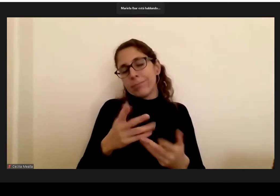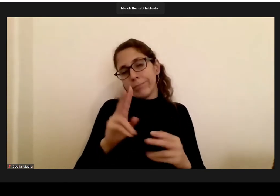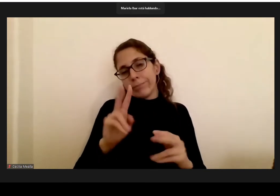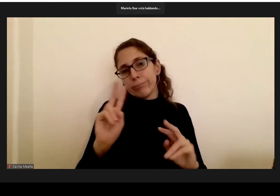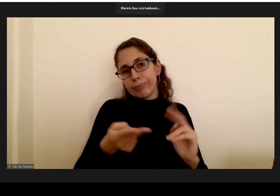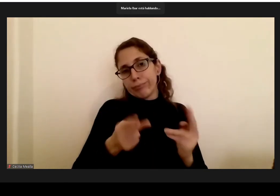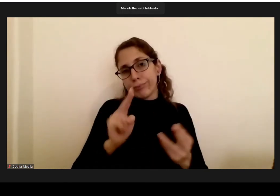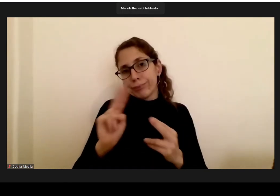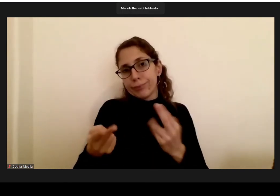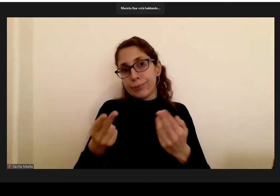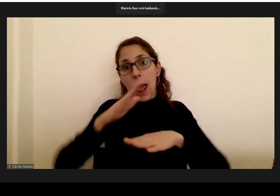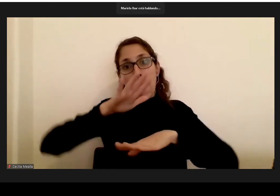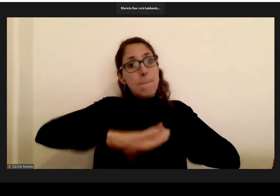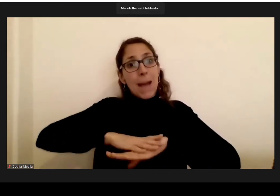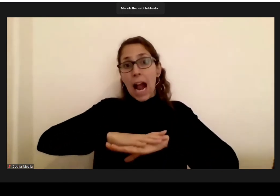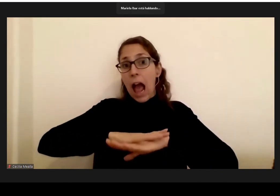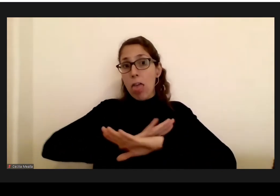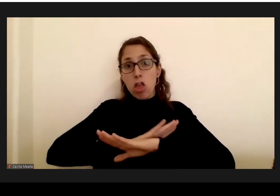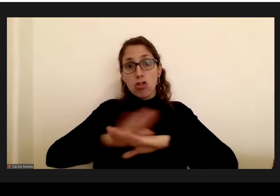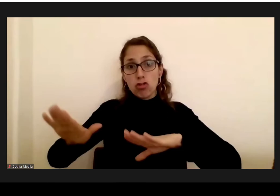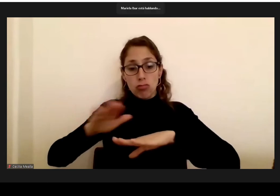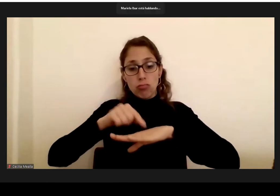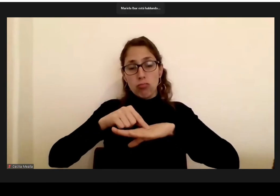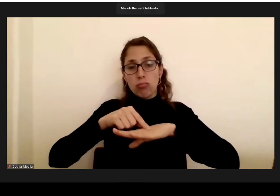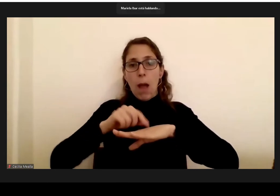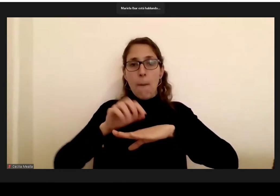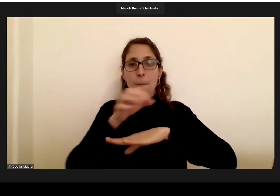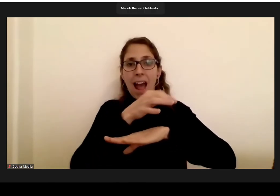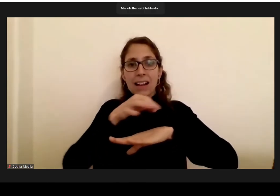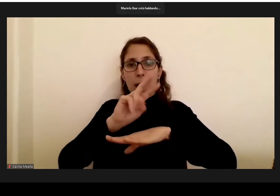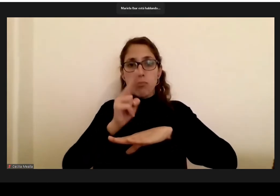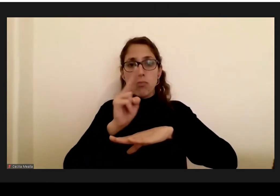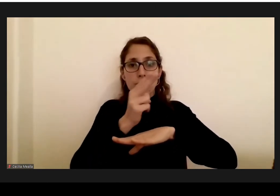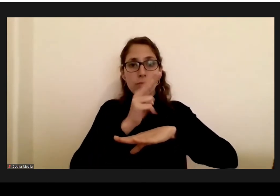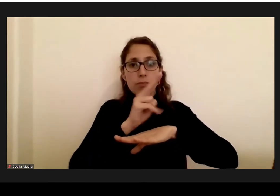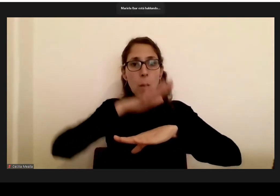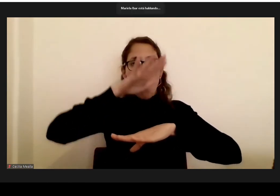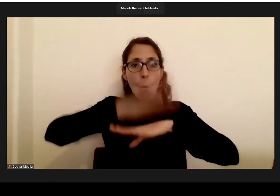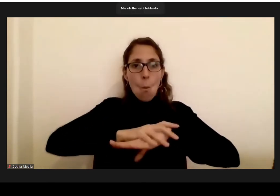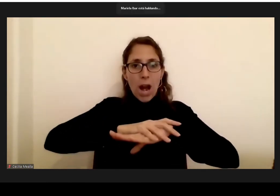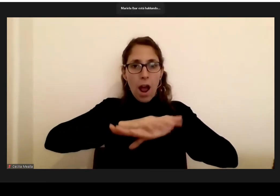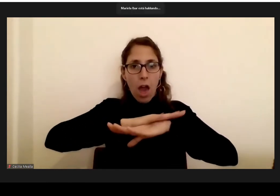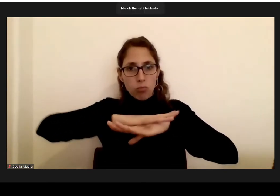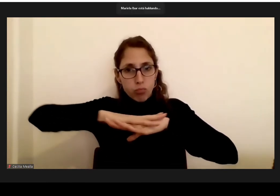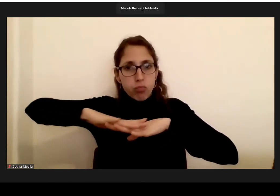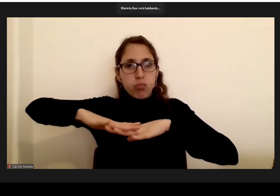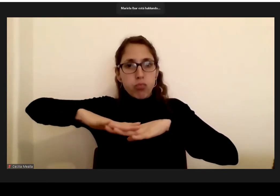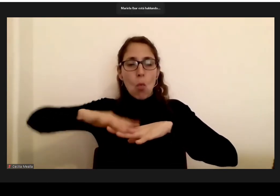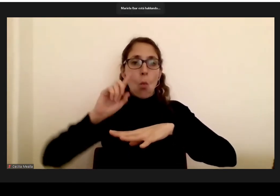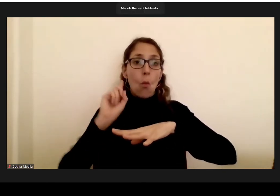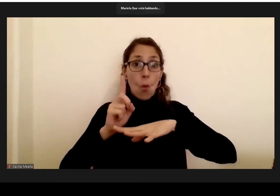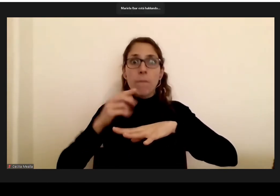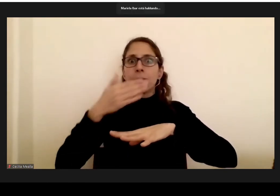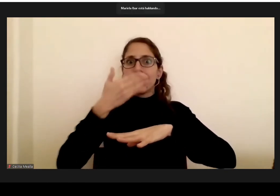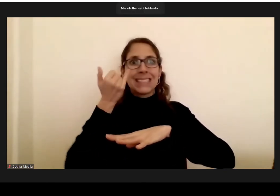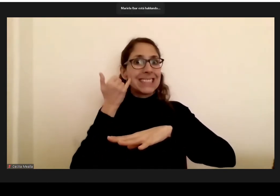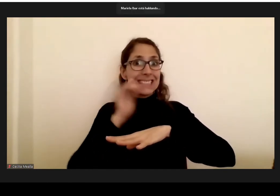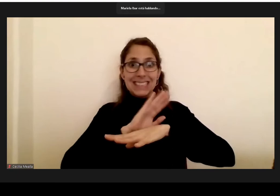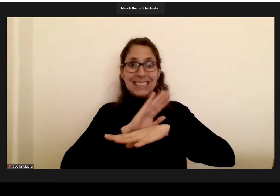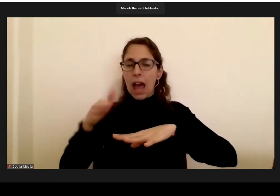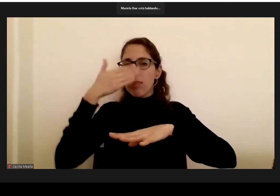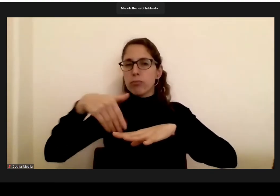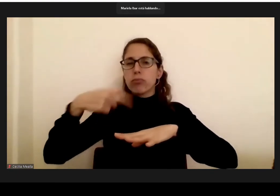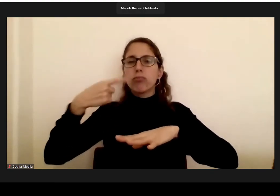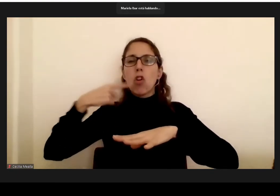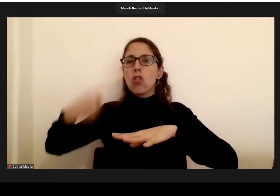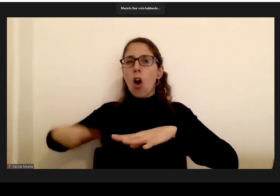pegadas sobre el vidrio del portaobjeto, y después se va a hacer la coloración arriba, ¿sí? Y las células obviamente